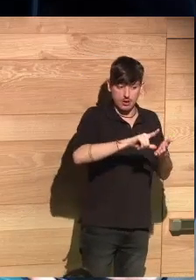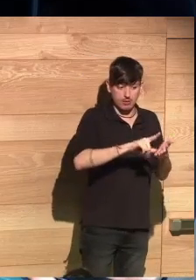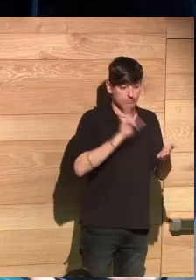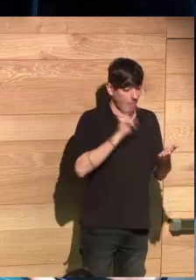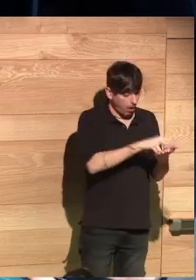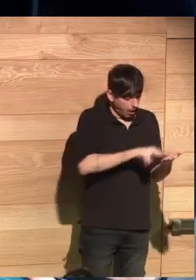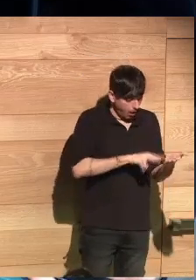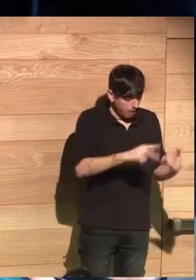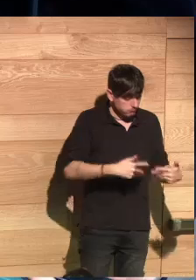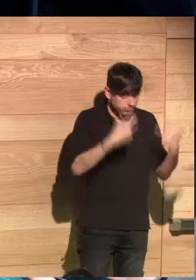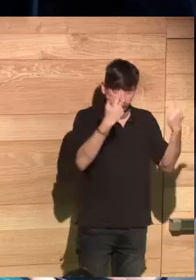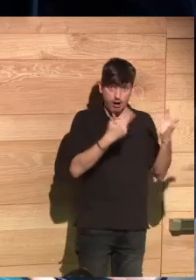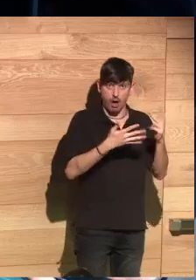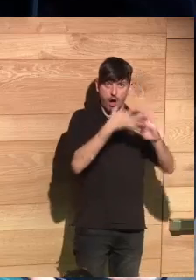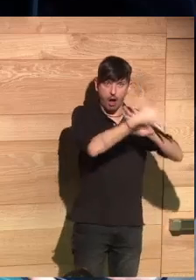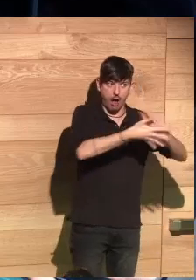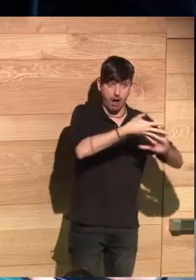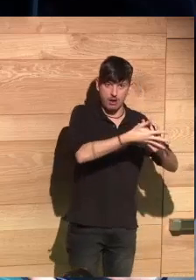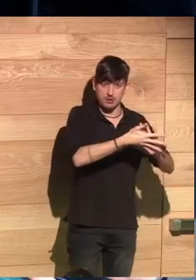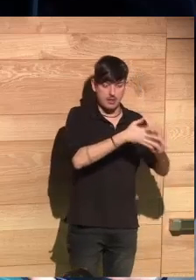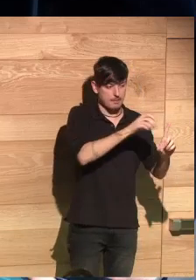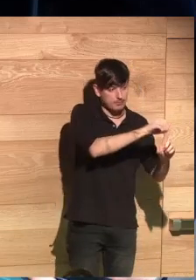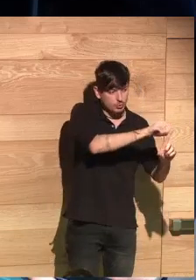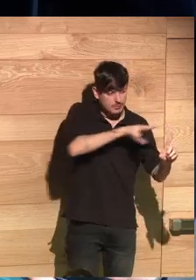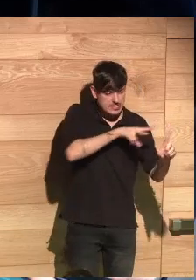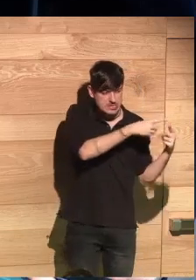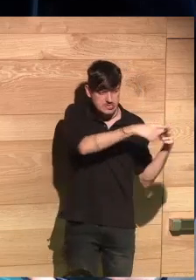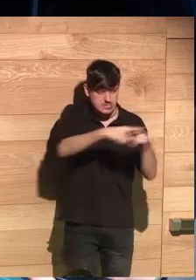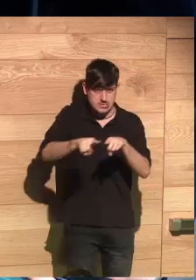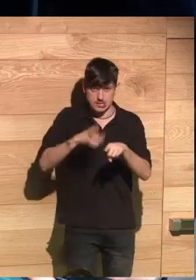permite hablar desde muchas perspectivas y por eso me